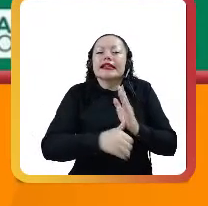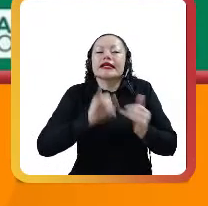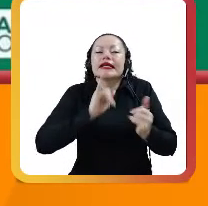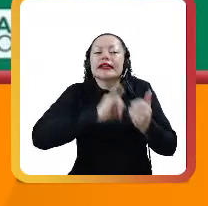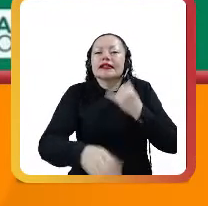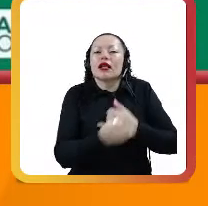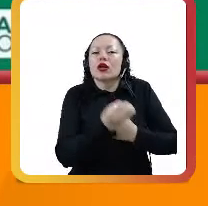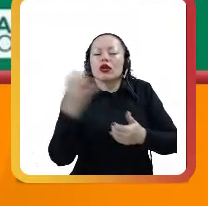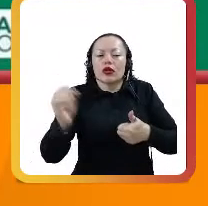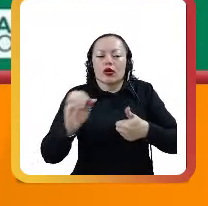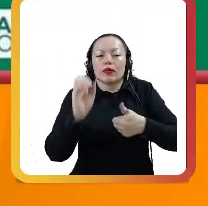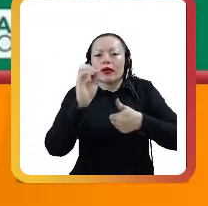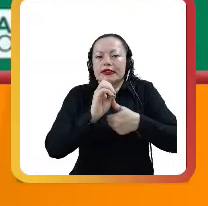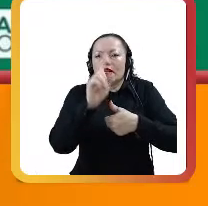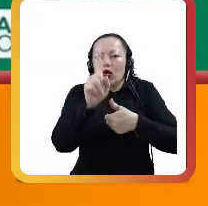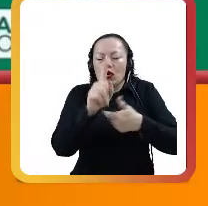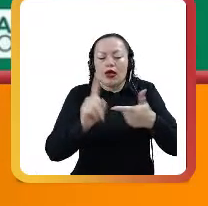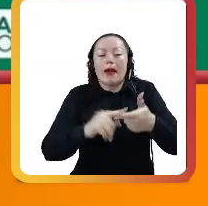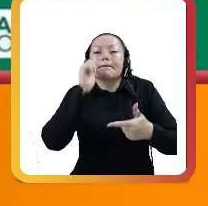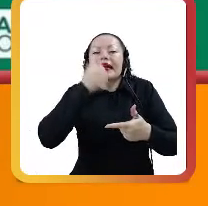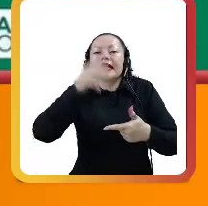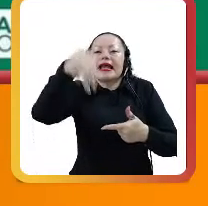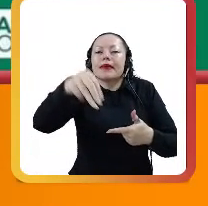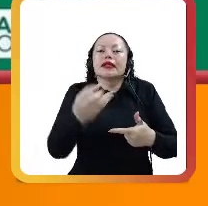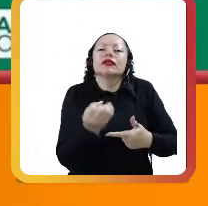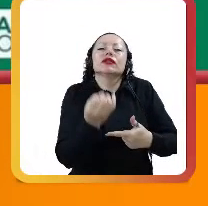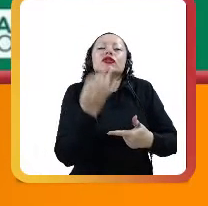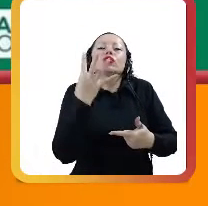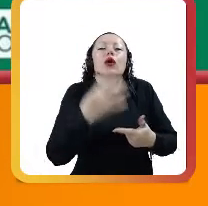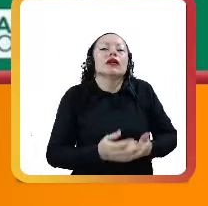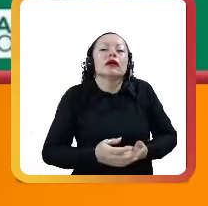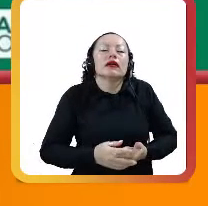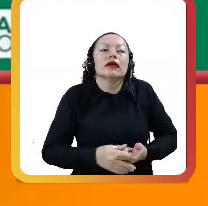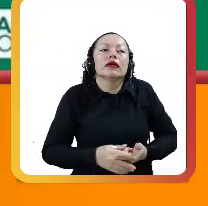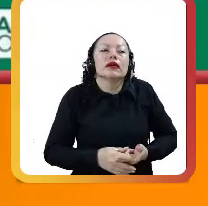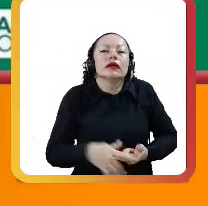en 0 y 1. Y mañana martes, Laura.